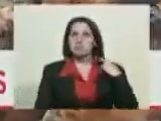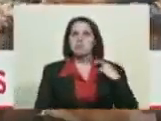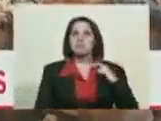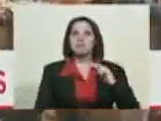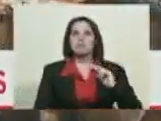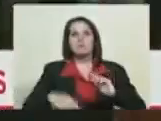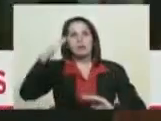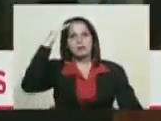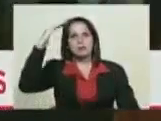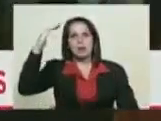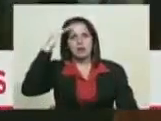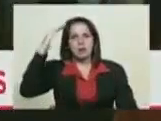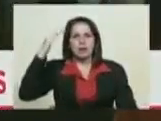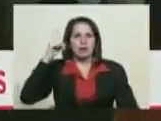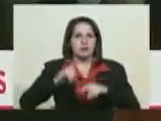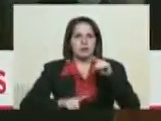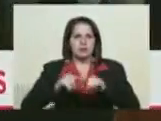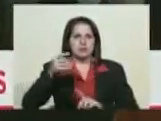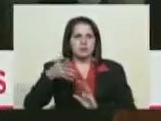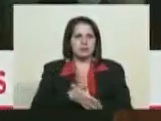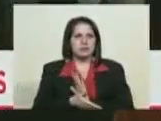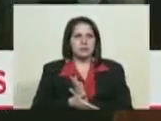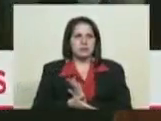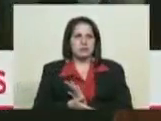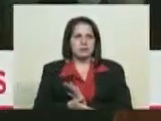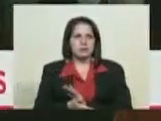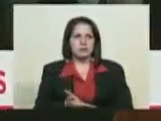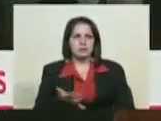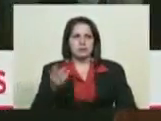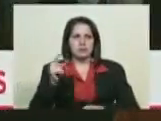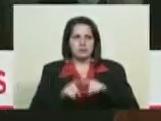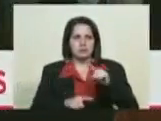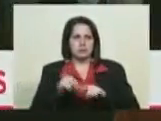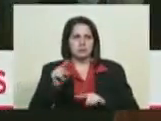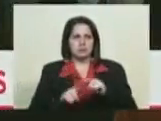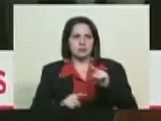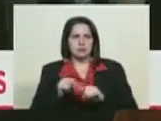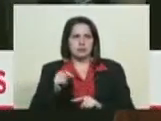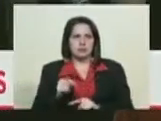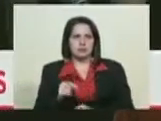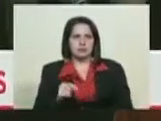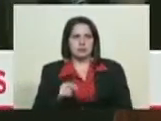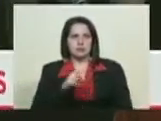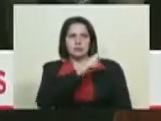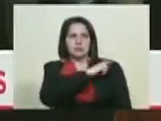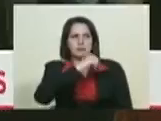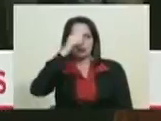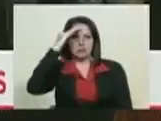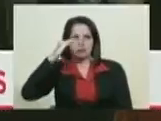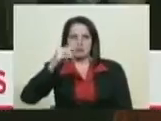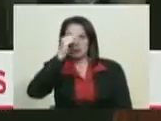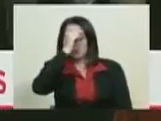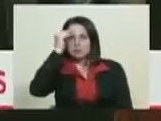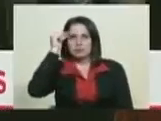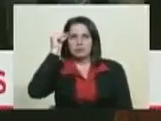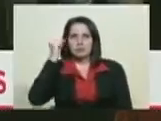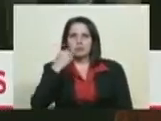ministro Vladimir Patrino López. Mi saludo al comandante estratégico operacional Remigio